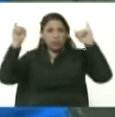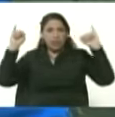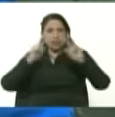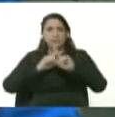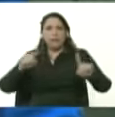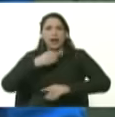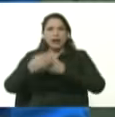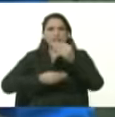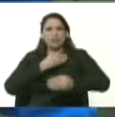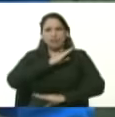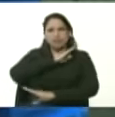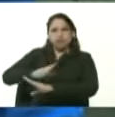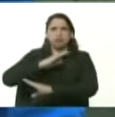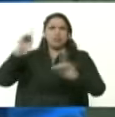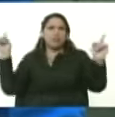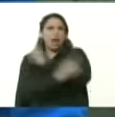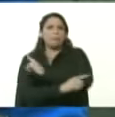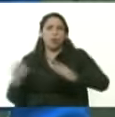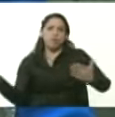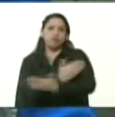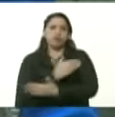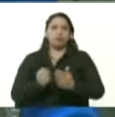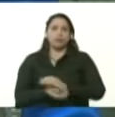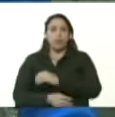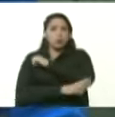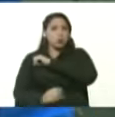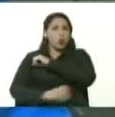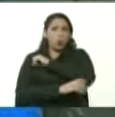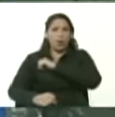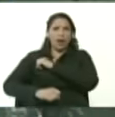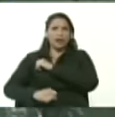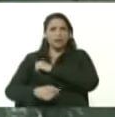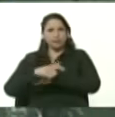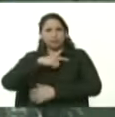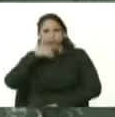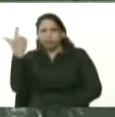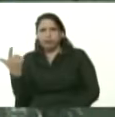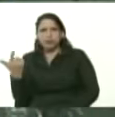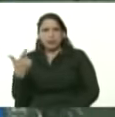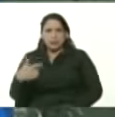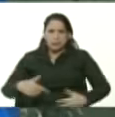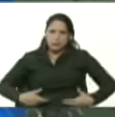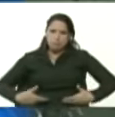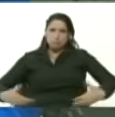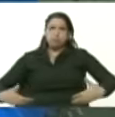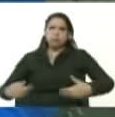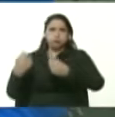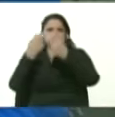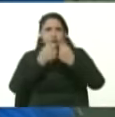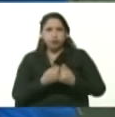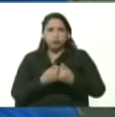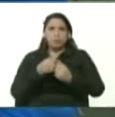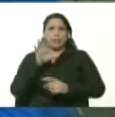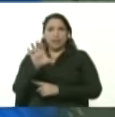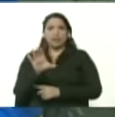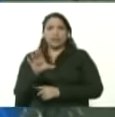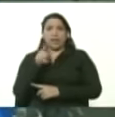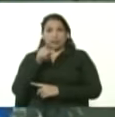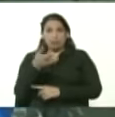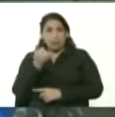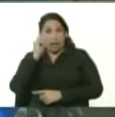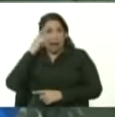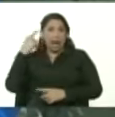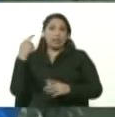aplicar doctrinas de cambio de régimen y robarse descaradamente los recursos de las naciones. La existencia de estas medidas